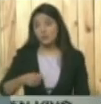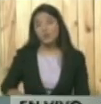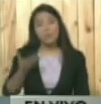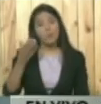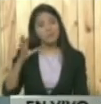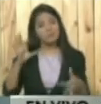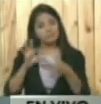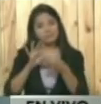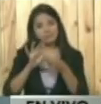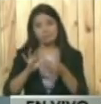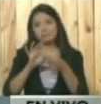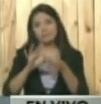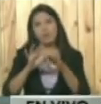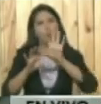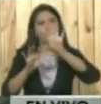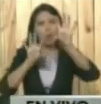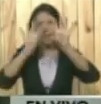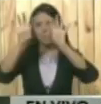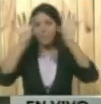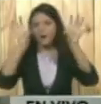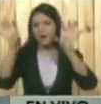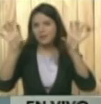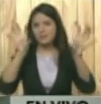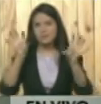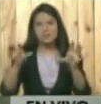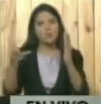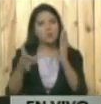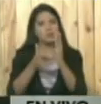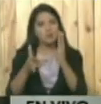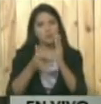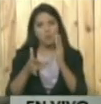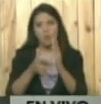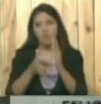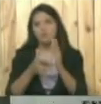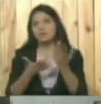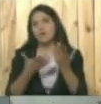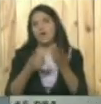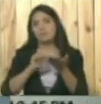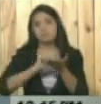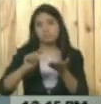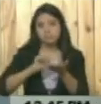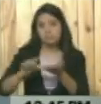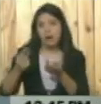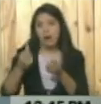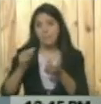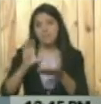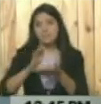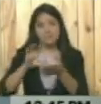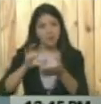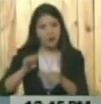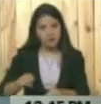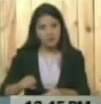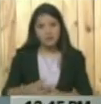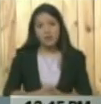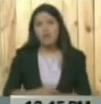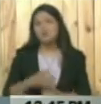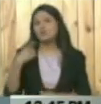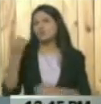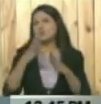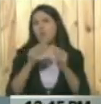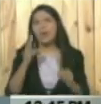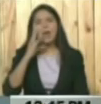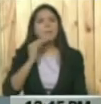alianzas con países que han aportado su tecnología, que han aportado capital, que han aportado sus